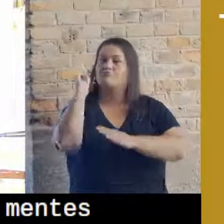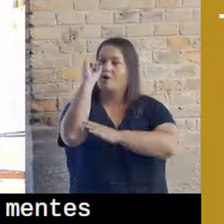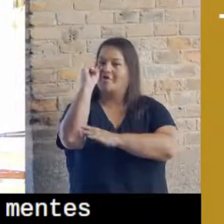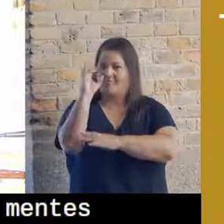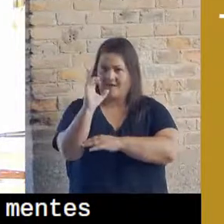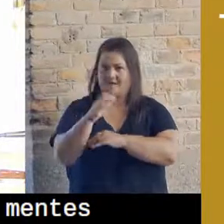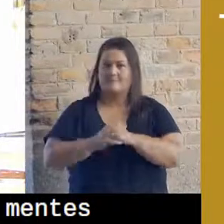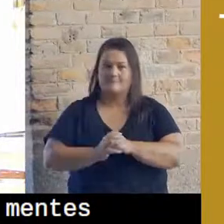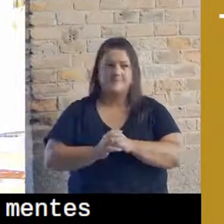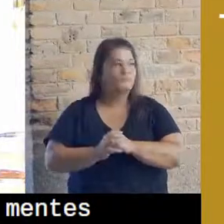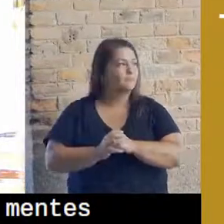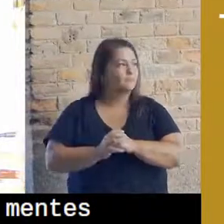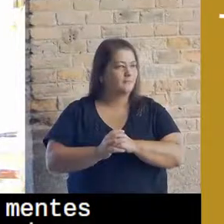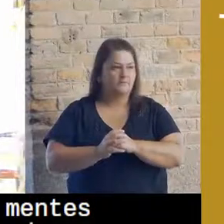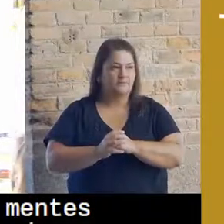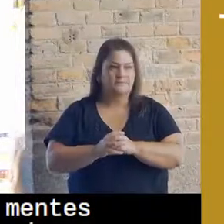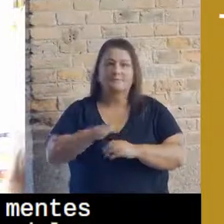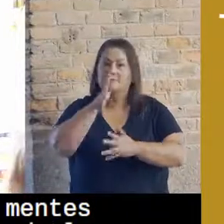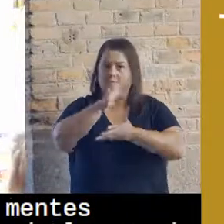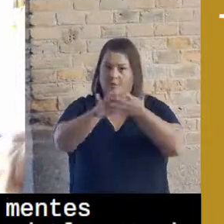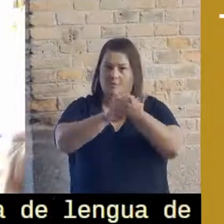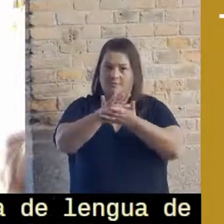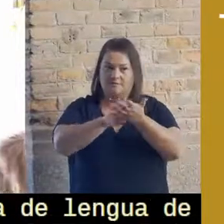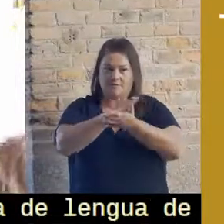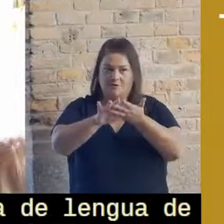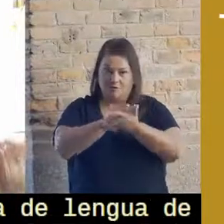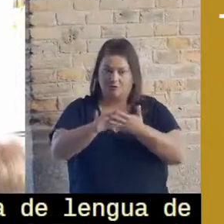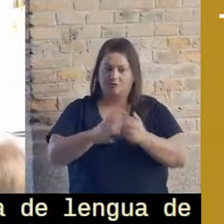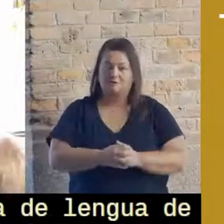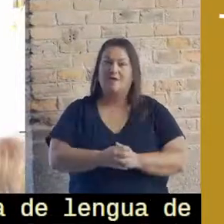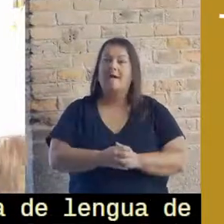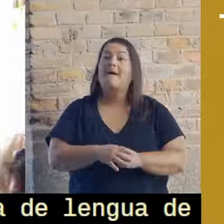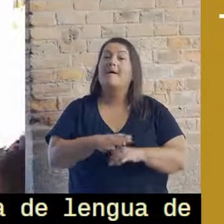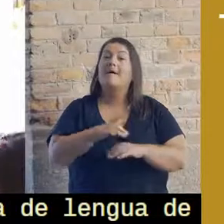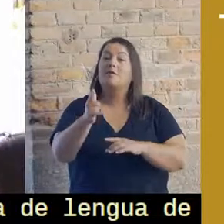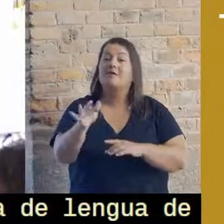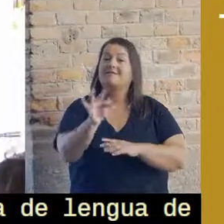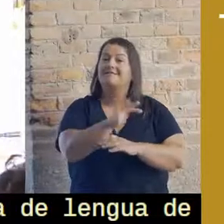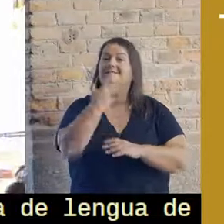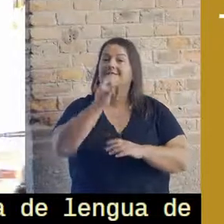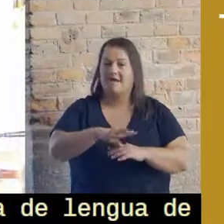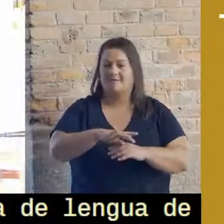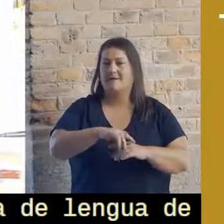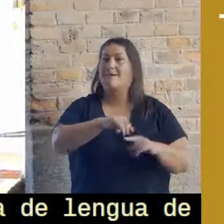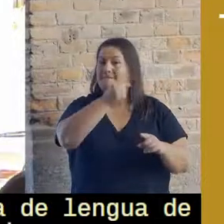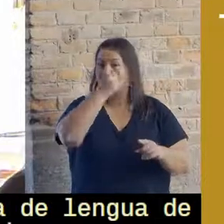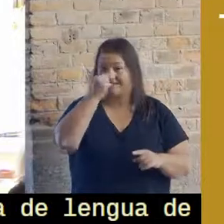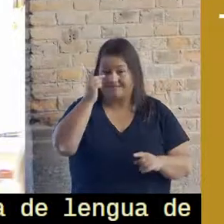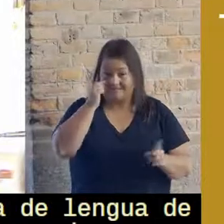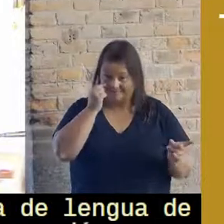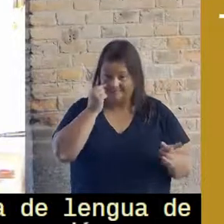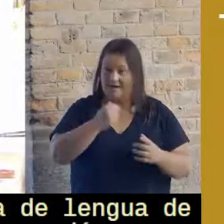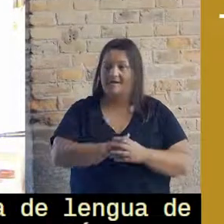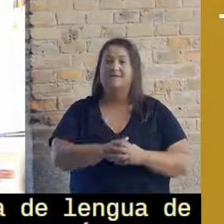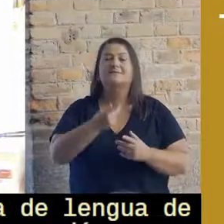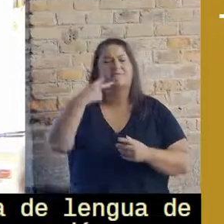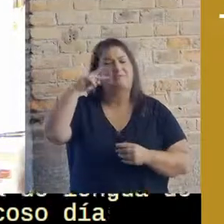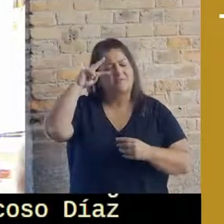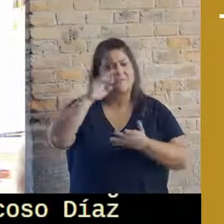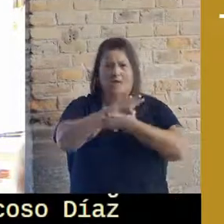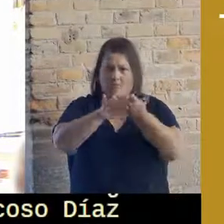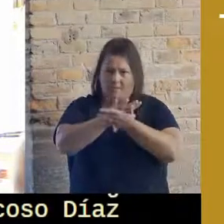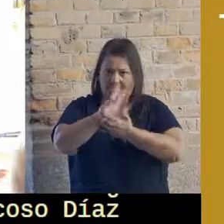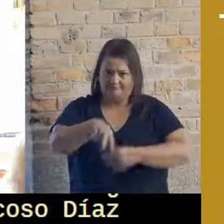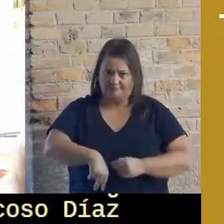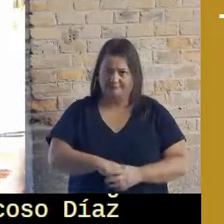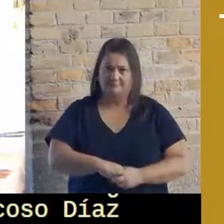ponencia de lengua de snos para ello Contamos con María Teresa de rocoso Díaz especialista en lengua